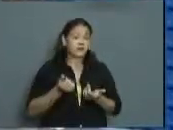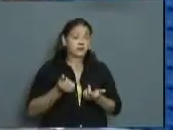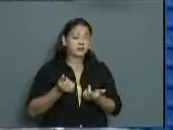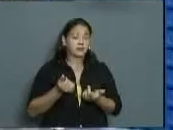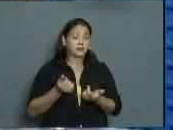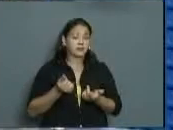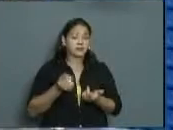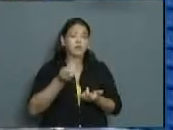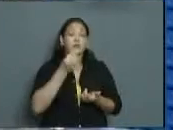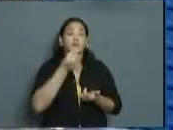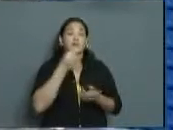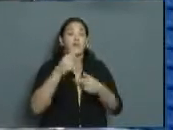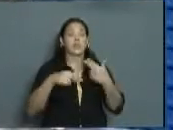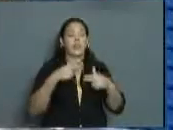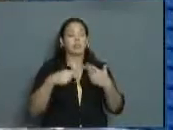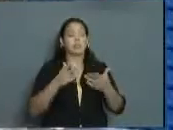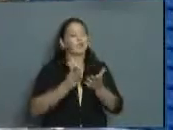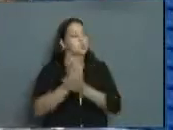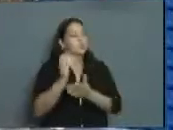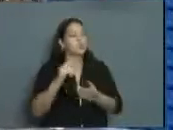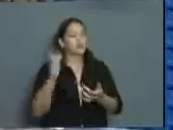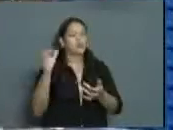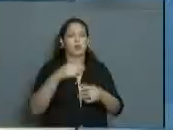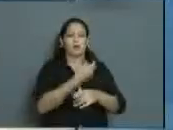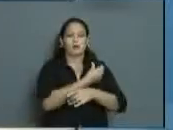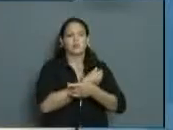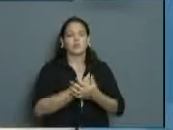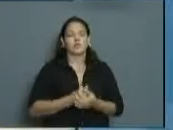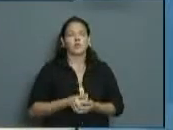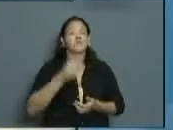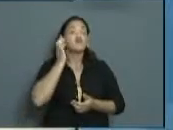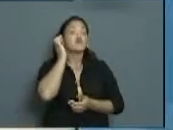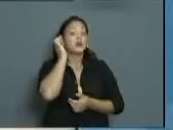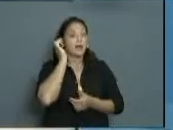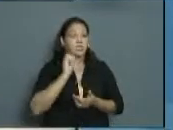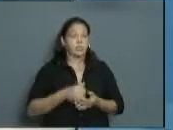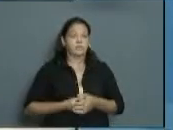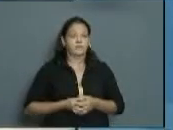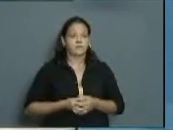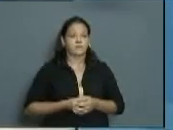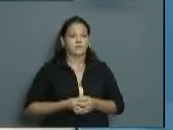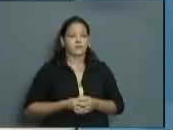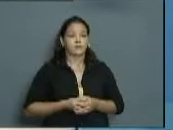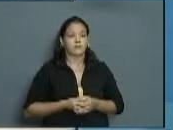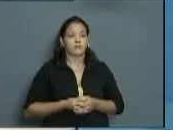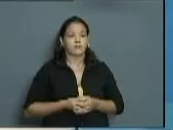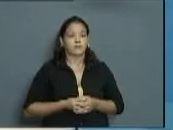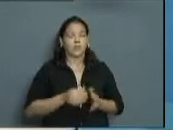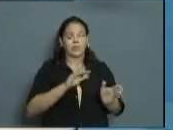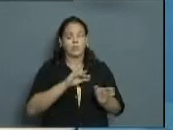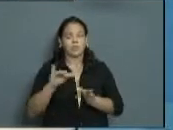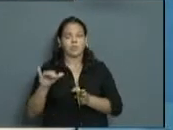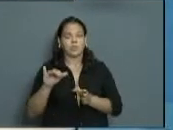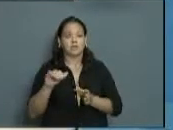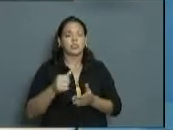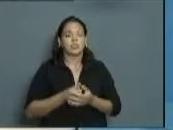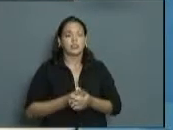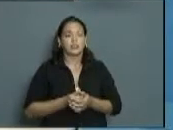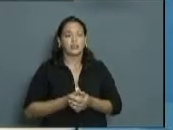al protocolo de convaleciente o continúa con su vacunación. La amiga Denia dice que preguntar a los especialistas,